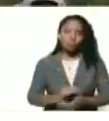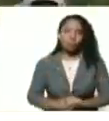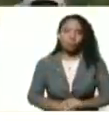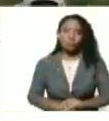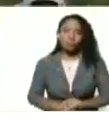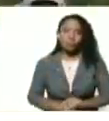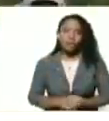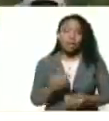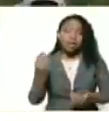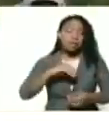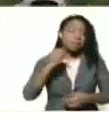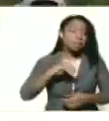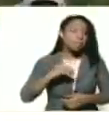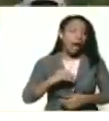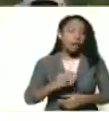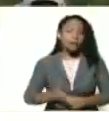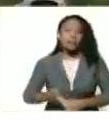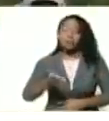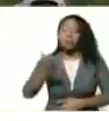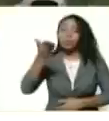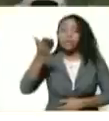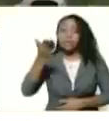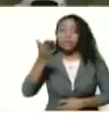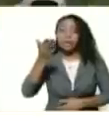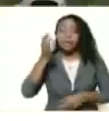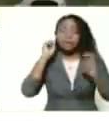Lo más importante es